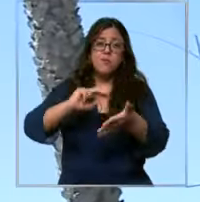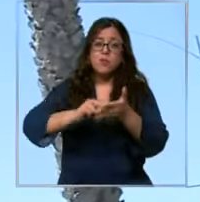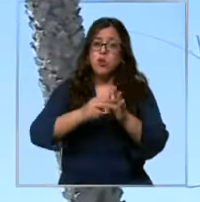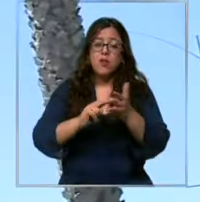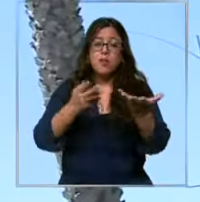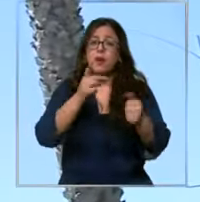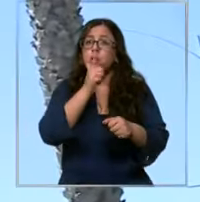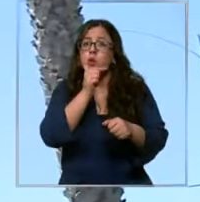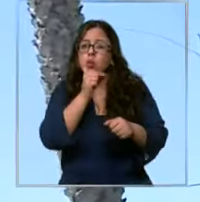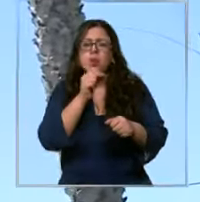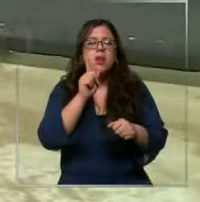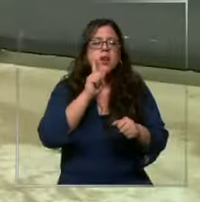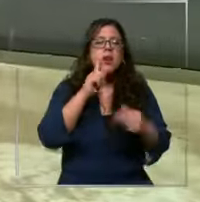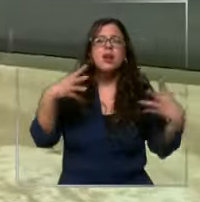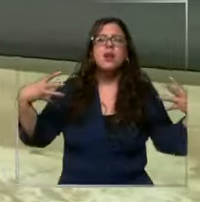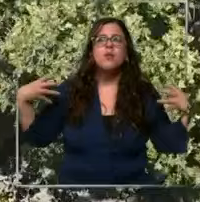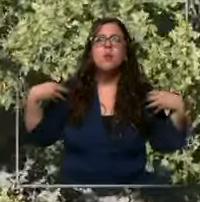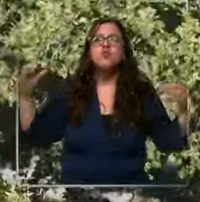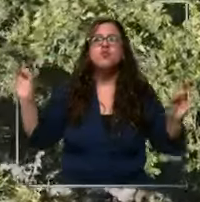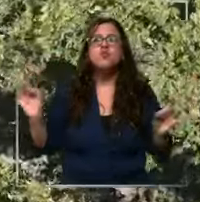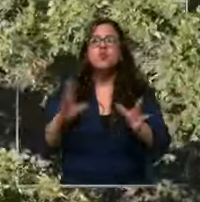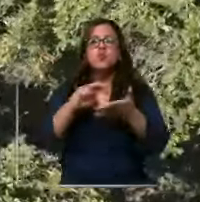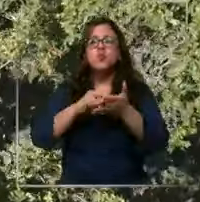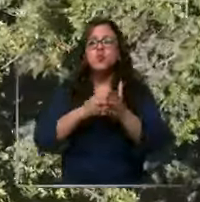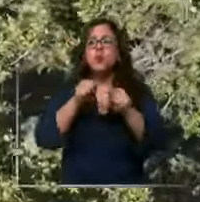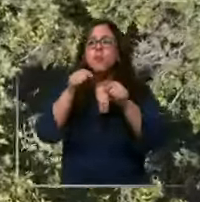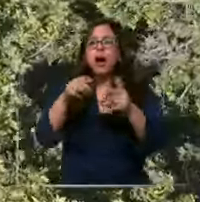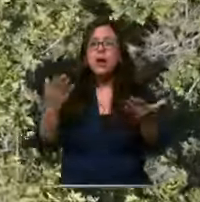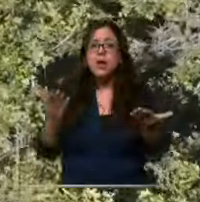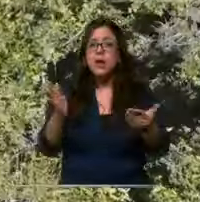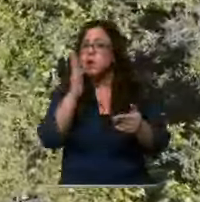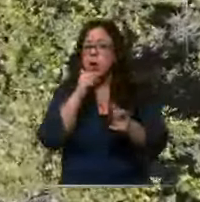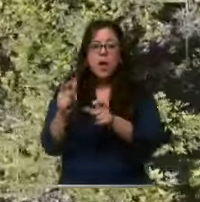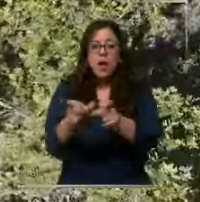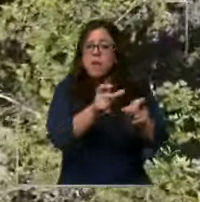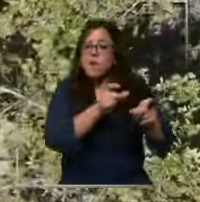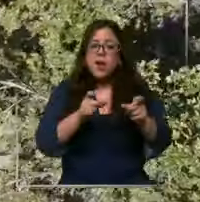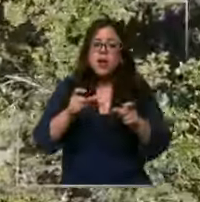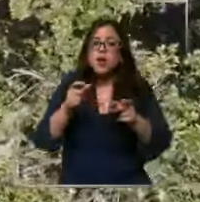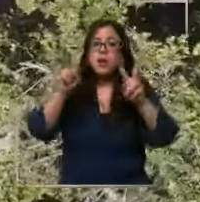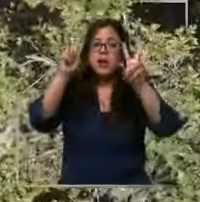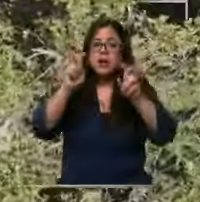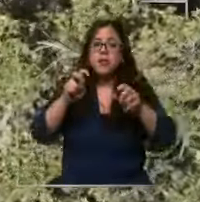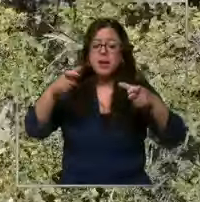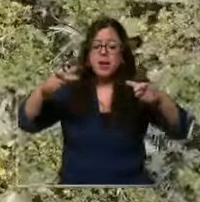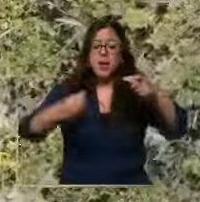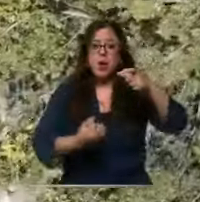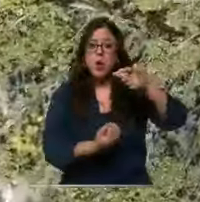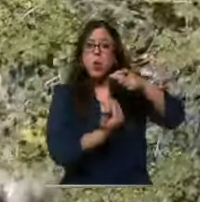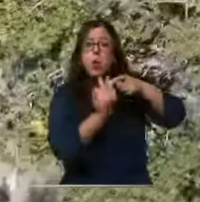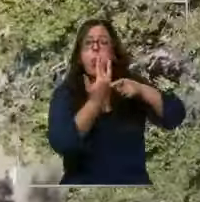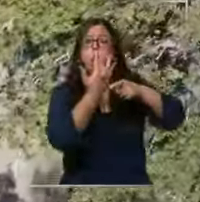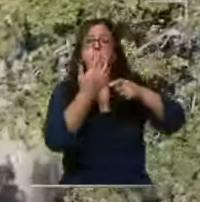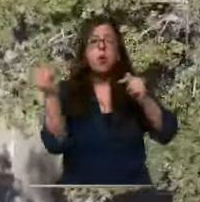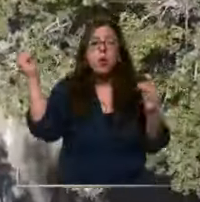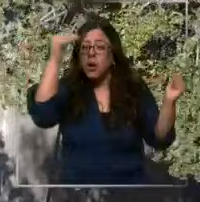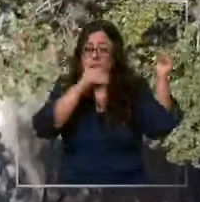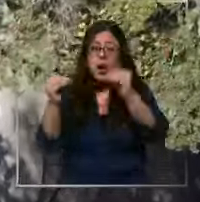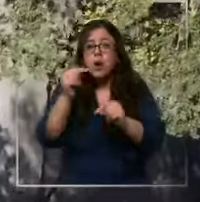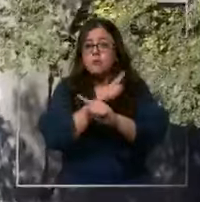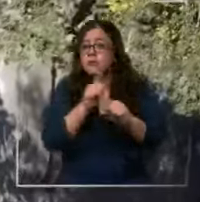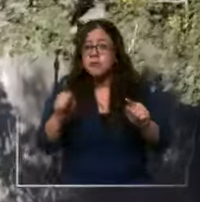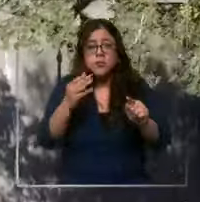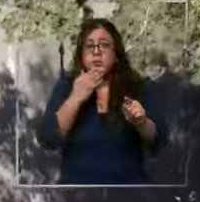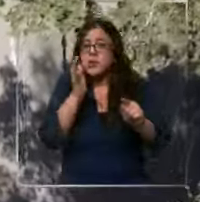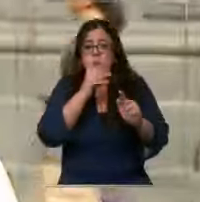inquietud es saber quién responde ante algún inconveniente, puesto que no hay fiscalizaciones al uso de las piletas como piscinas, ni siquiera está contemplado